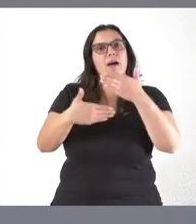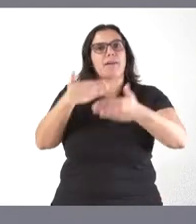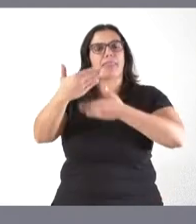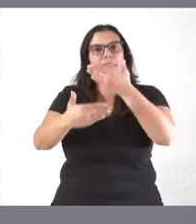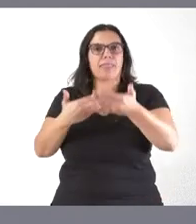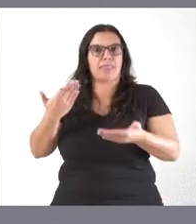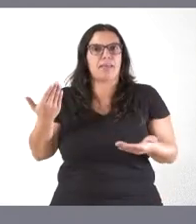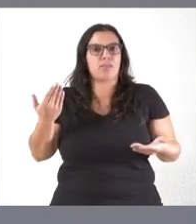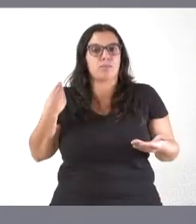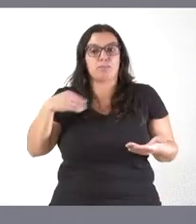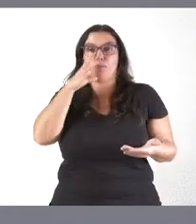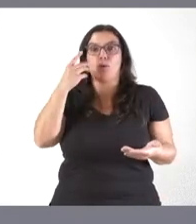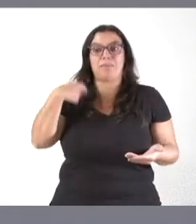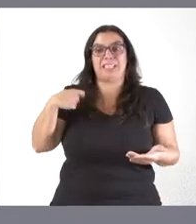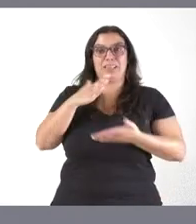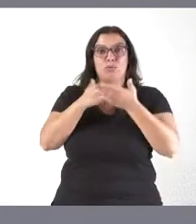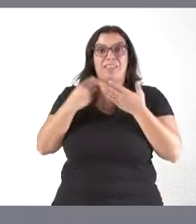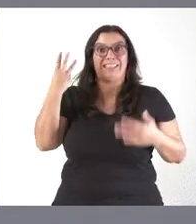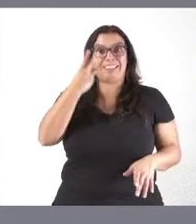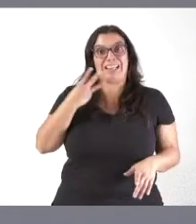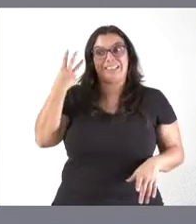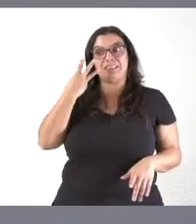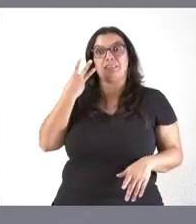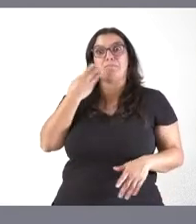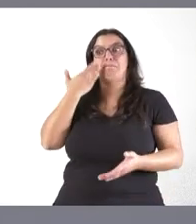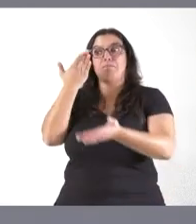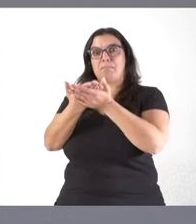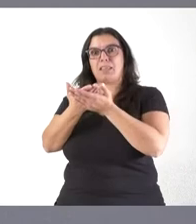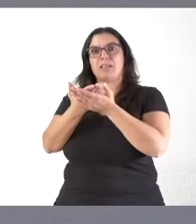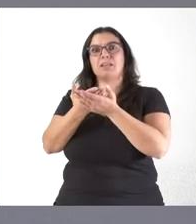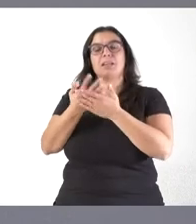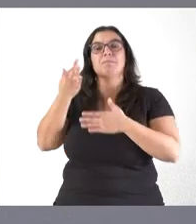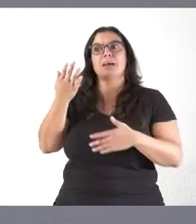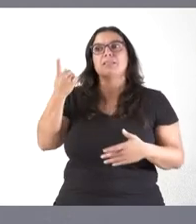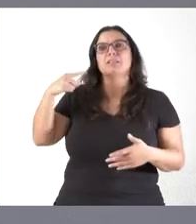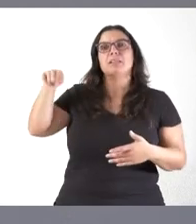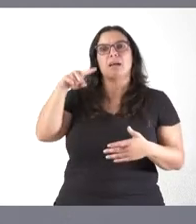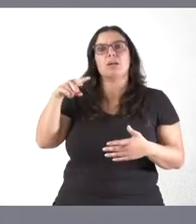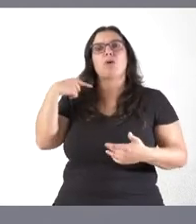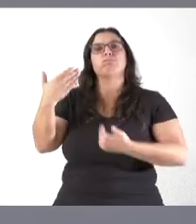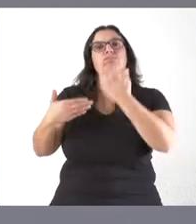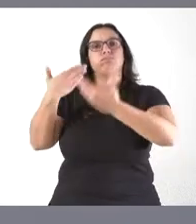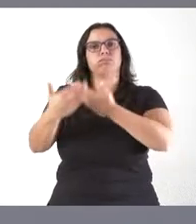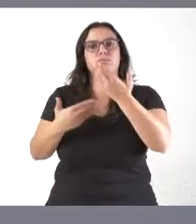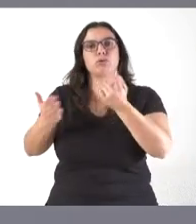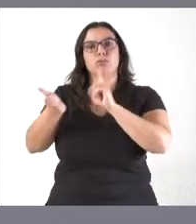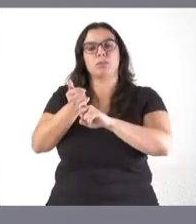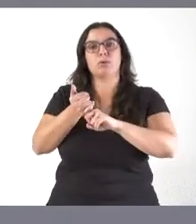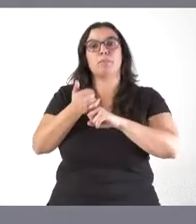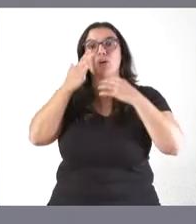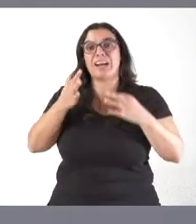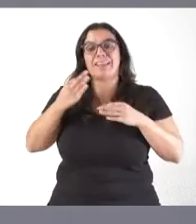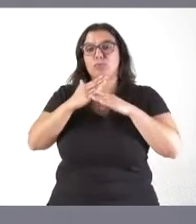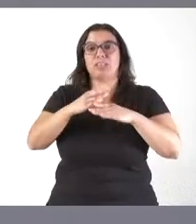los términos en que los tres presidentes habían planteado y que el paso que los tres presidentes dieron la europea fue determinante en este asunto decimos que es insuficiente